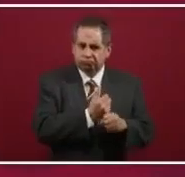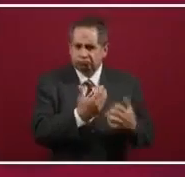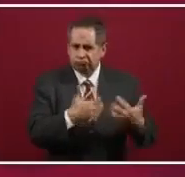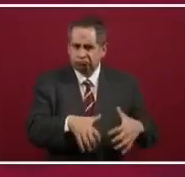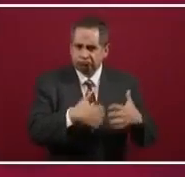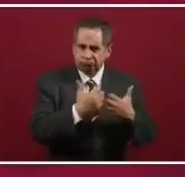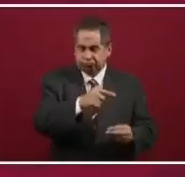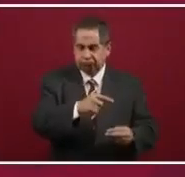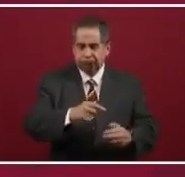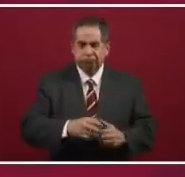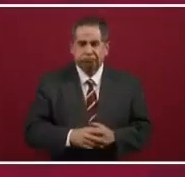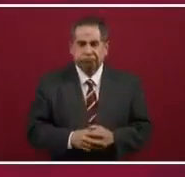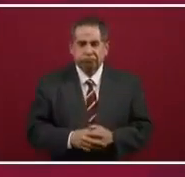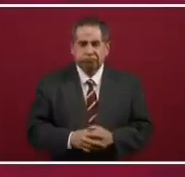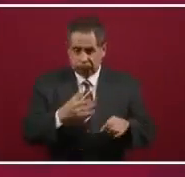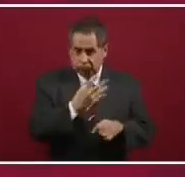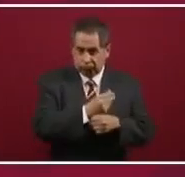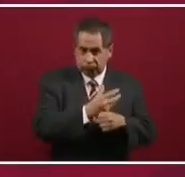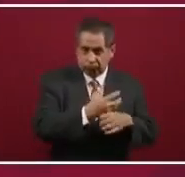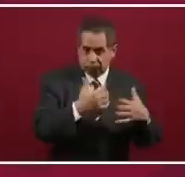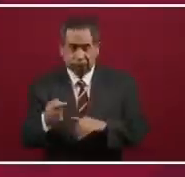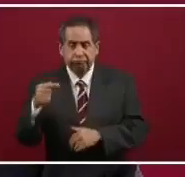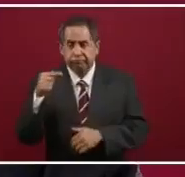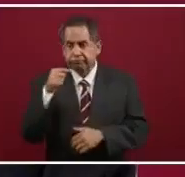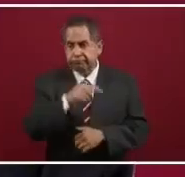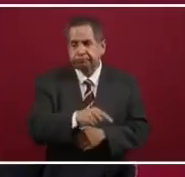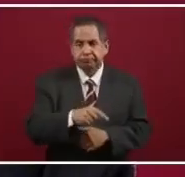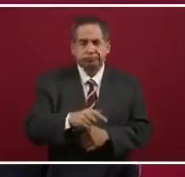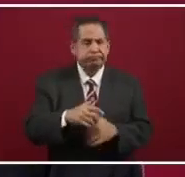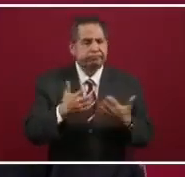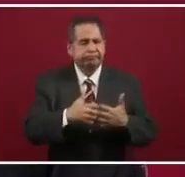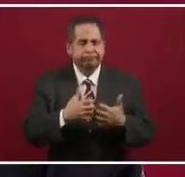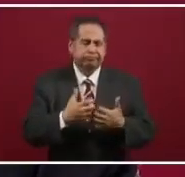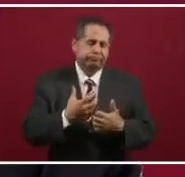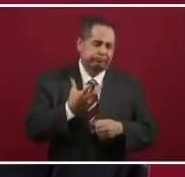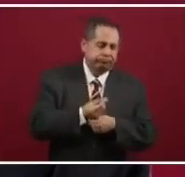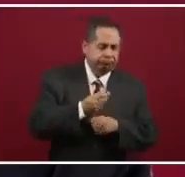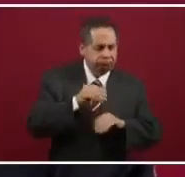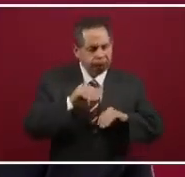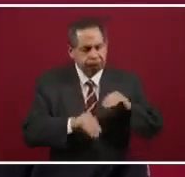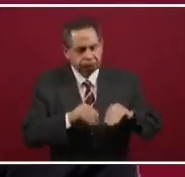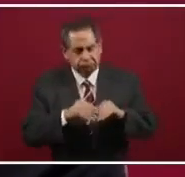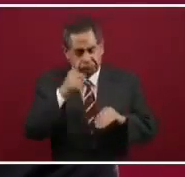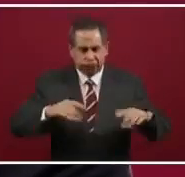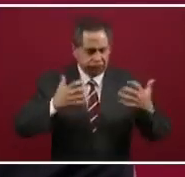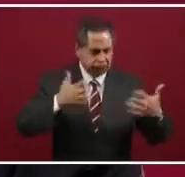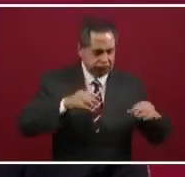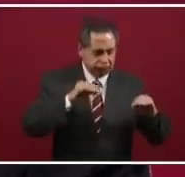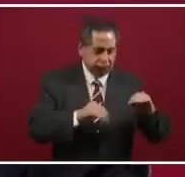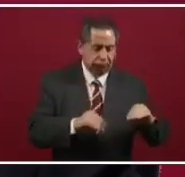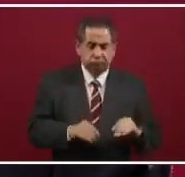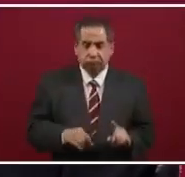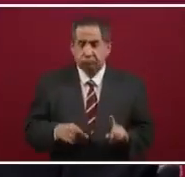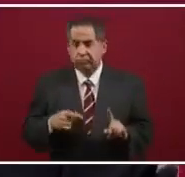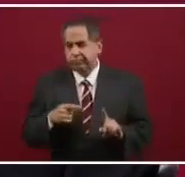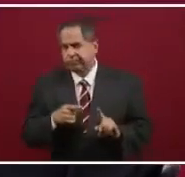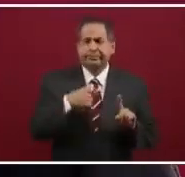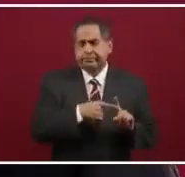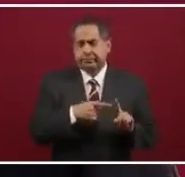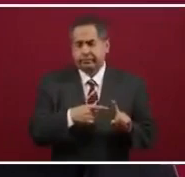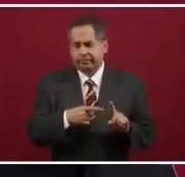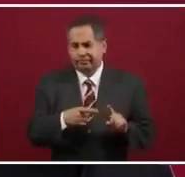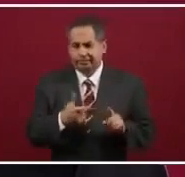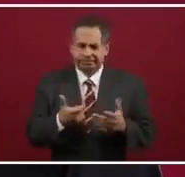maquiladora, una empresa automotriz que se dedica a producir autopartes o vehículos, es muy importante porque